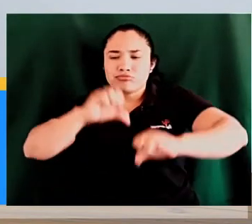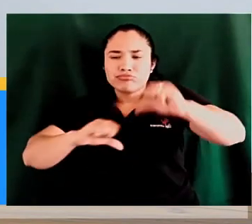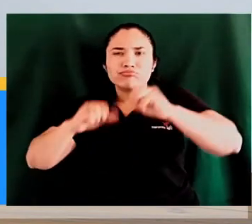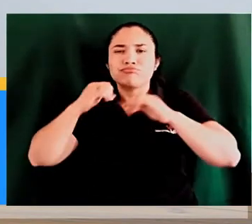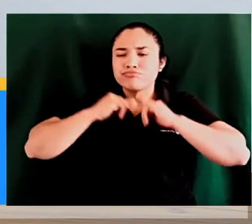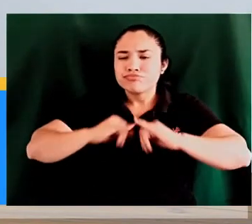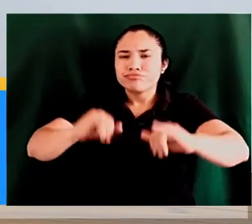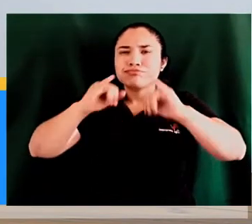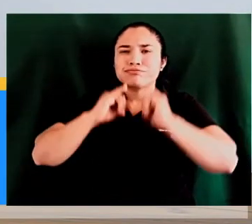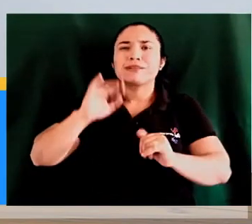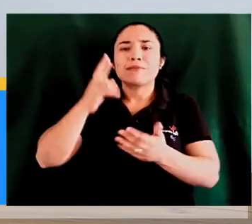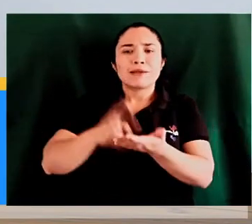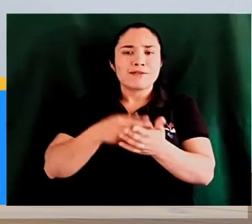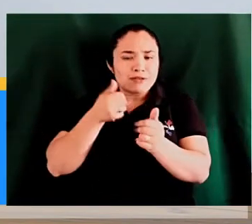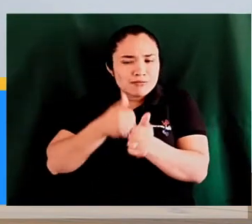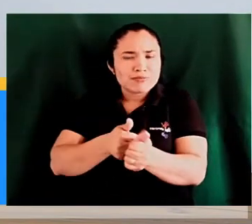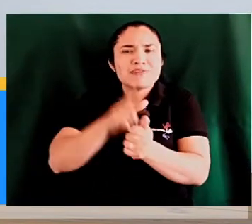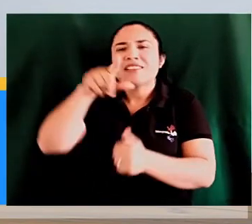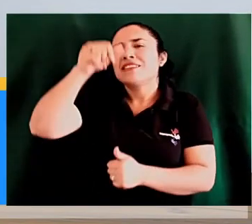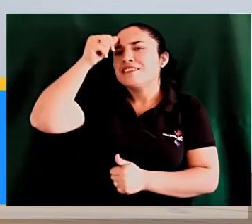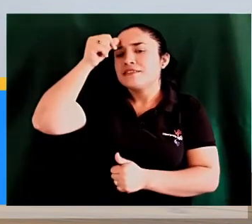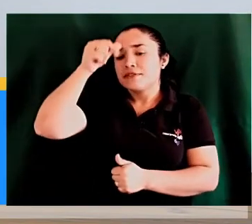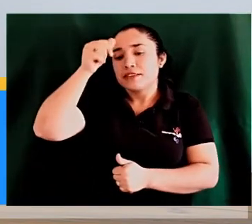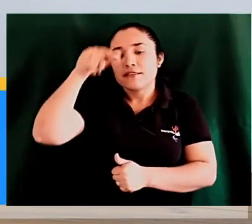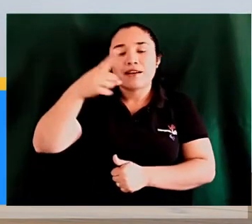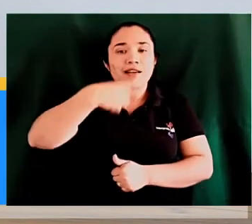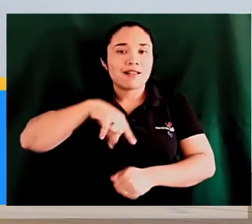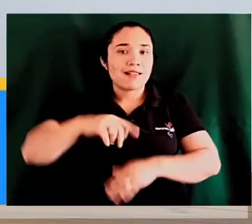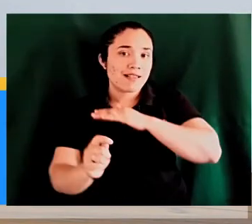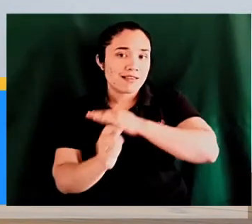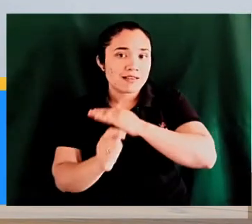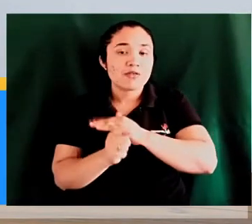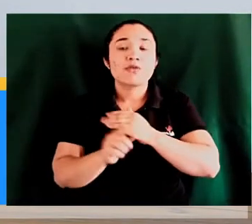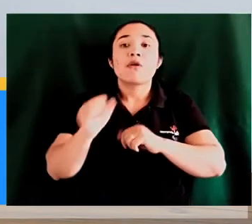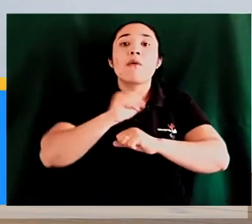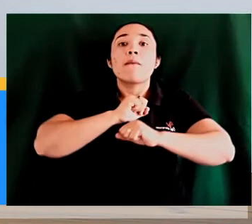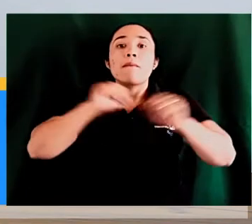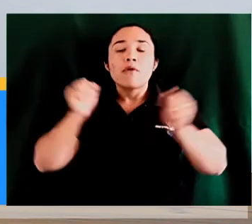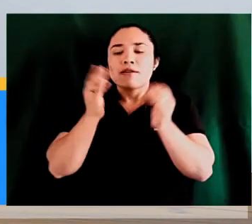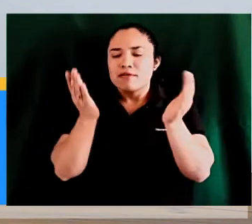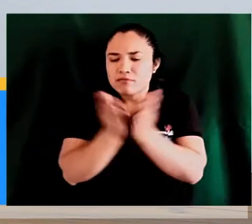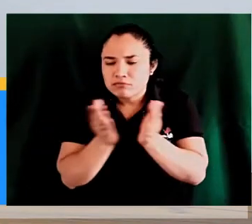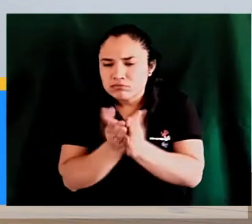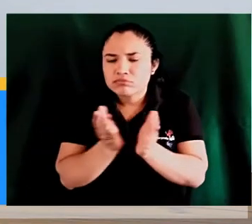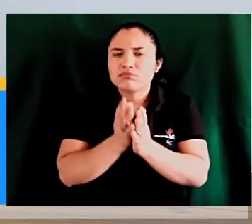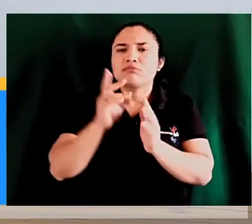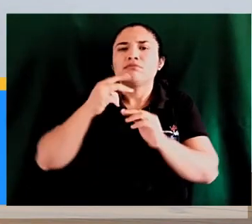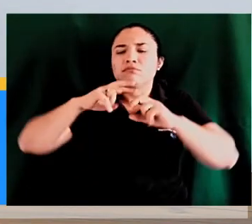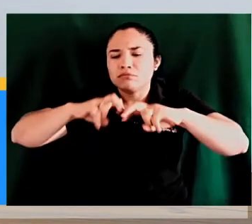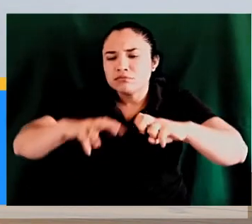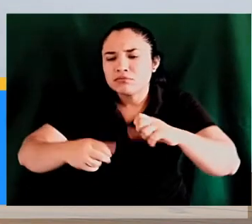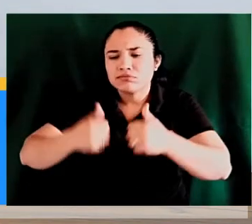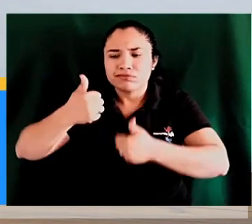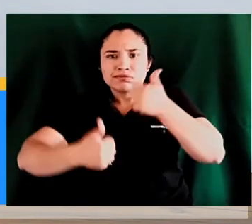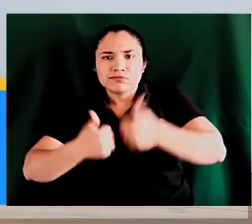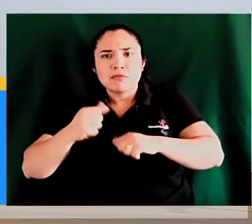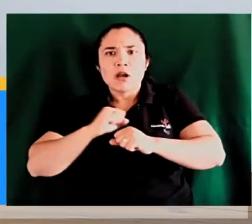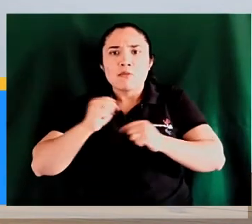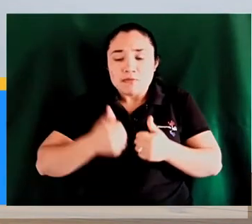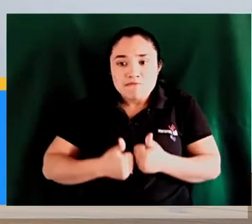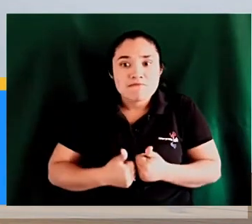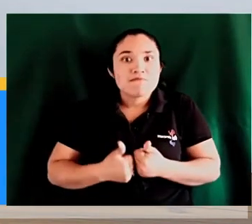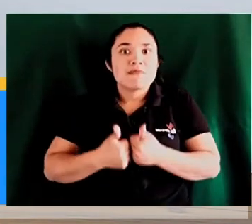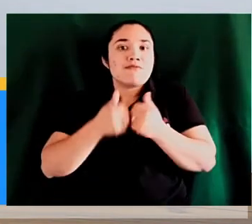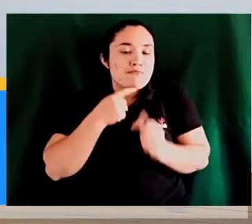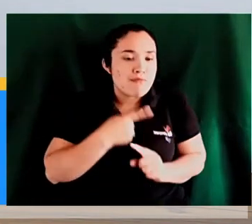revista científica de la revista jurídica que permite al estudiante también desarrollar competencias de investigación y